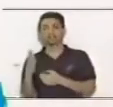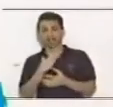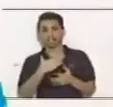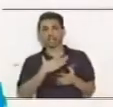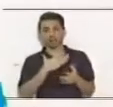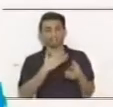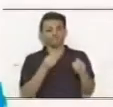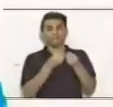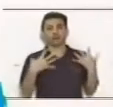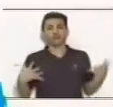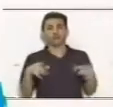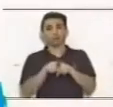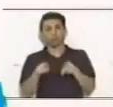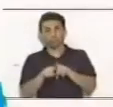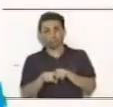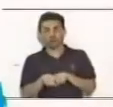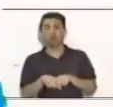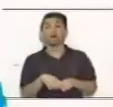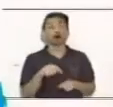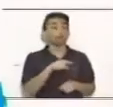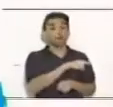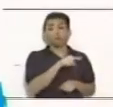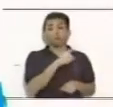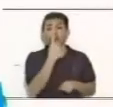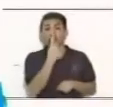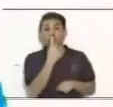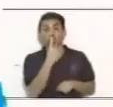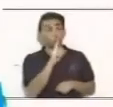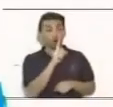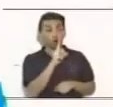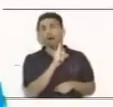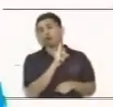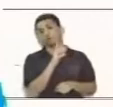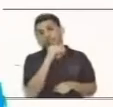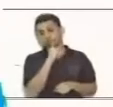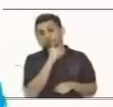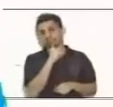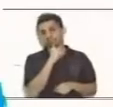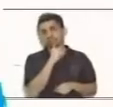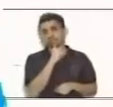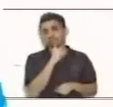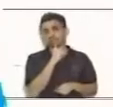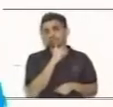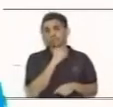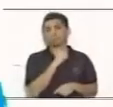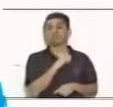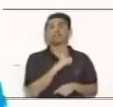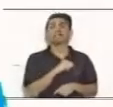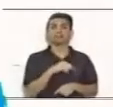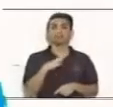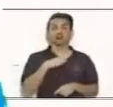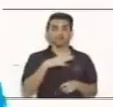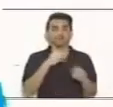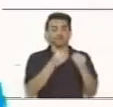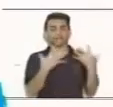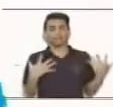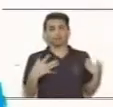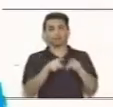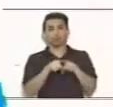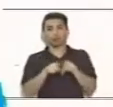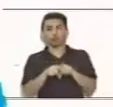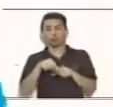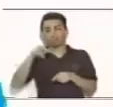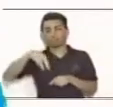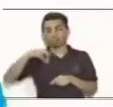de esa manera. Ese era el factor común monomio, donde encontrábamos un número o una letra.